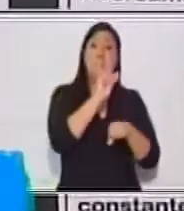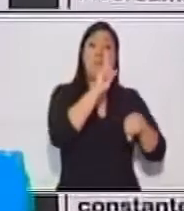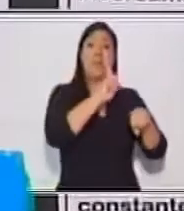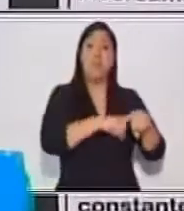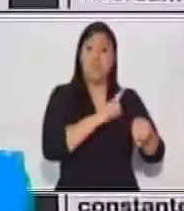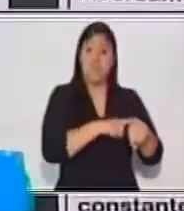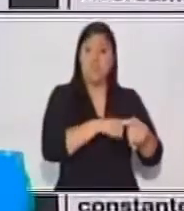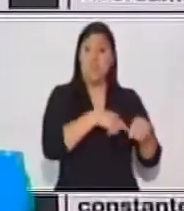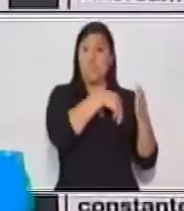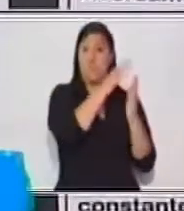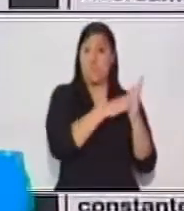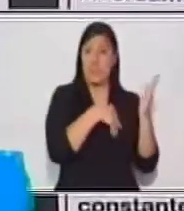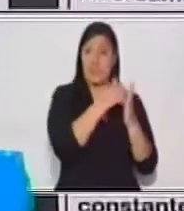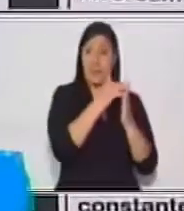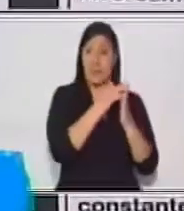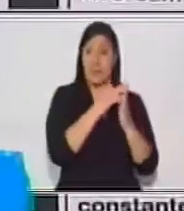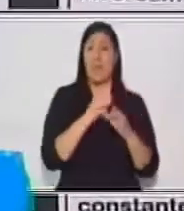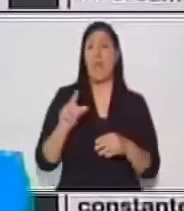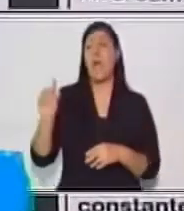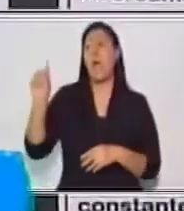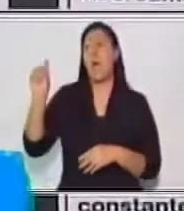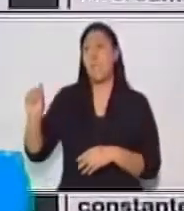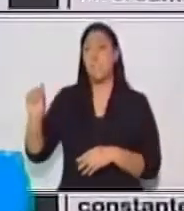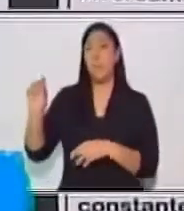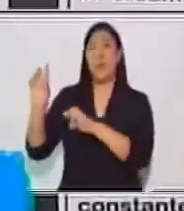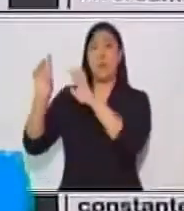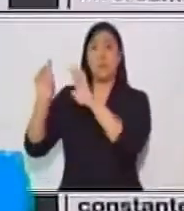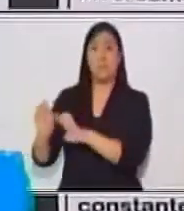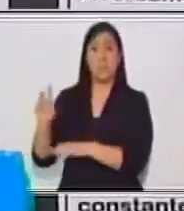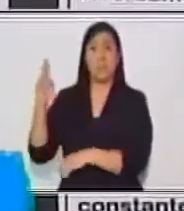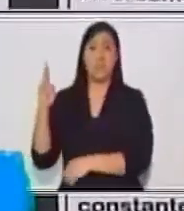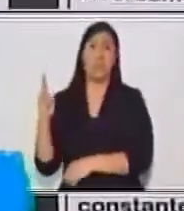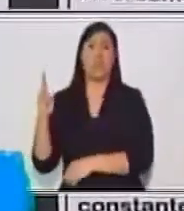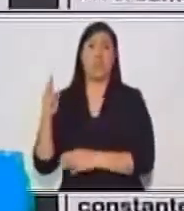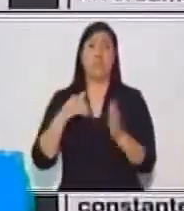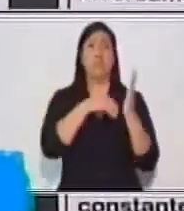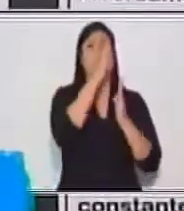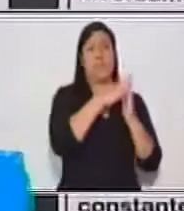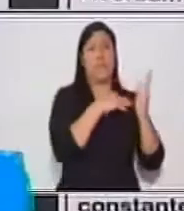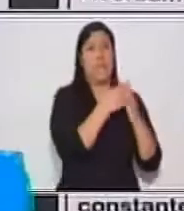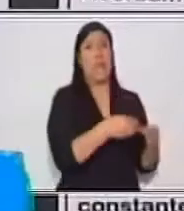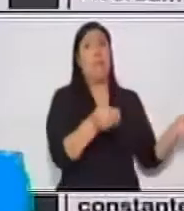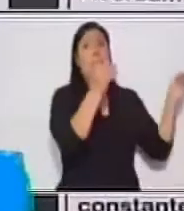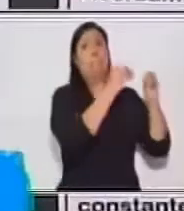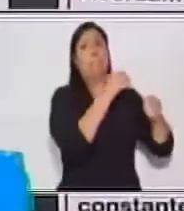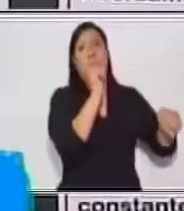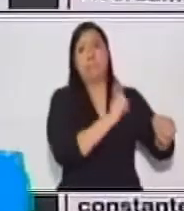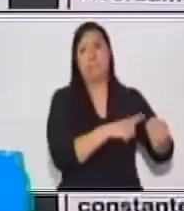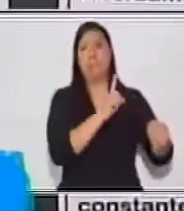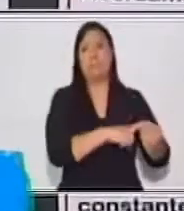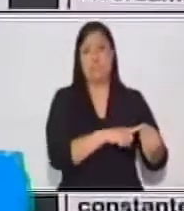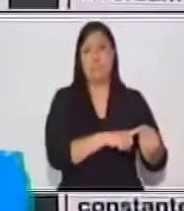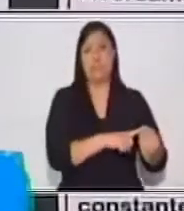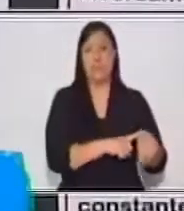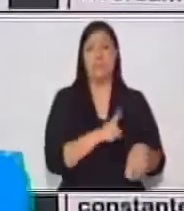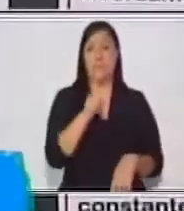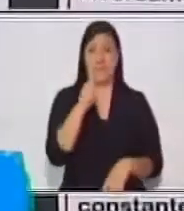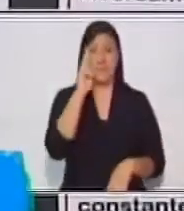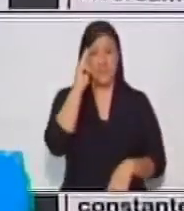trabajadores, más tiempo. Bien, ¿recuerdas la relación que vimos acá?